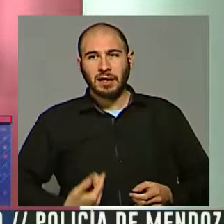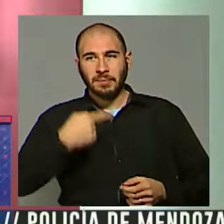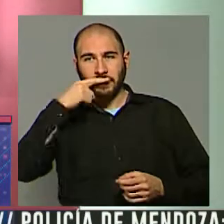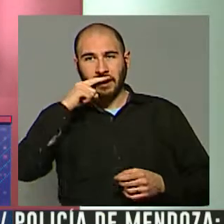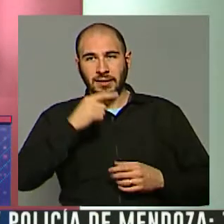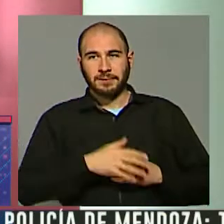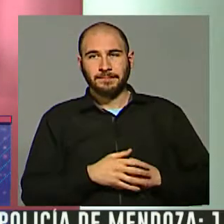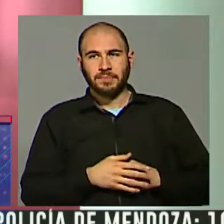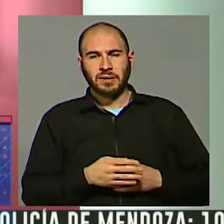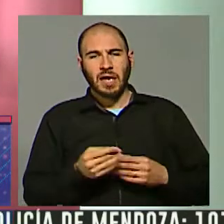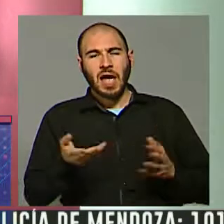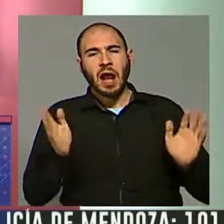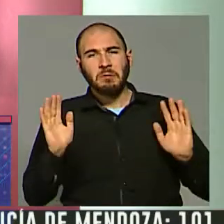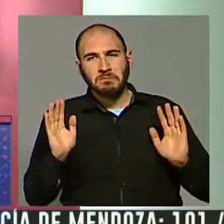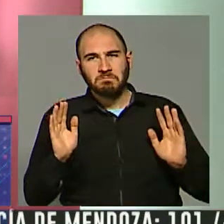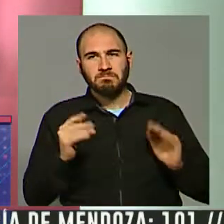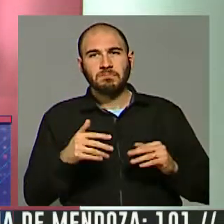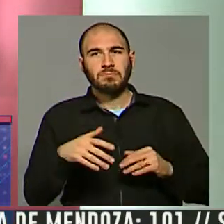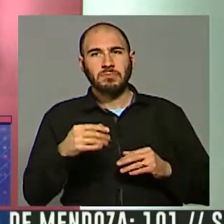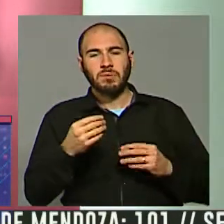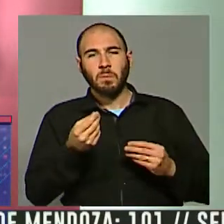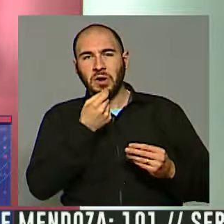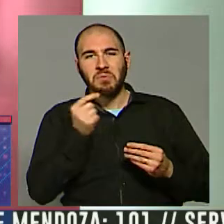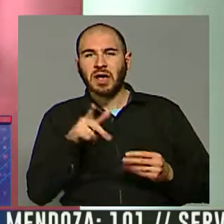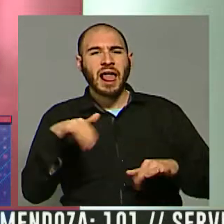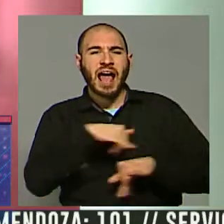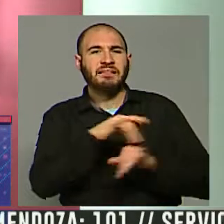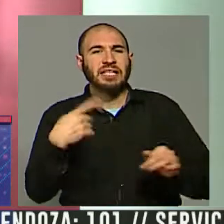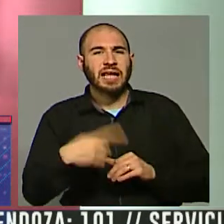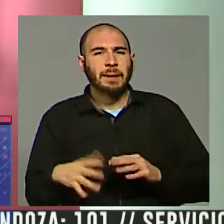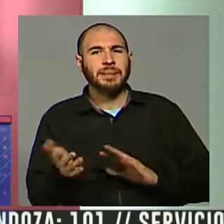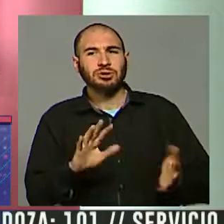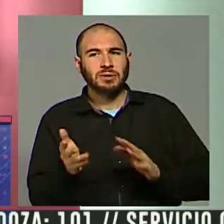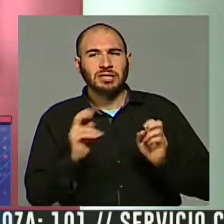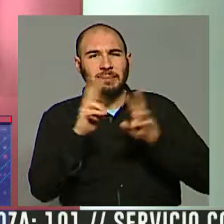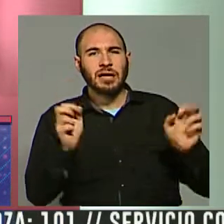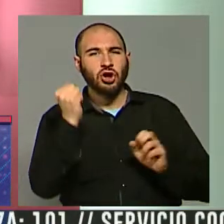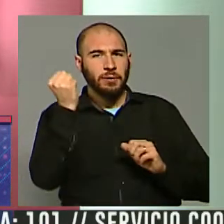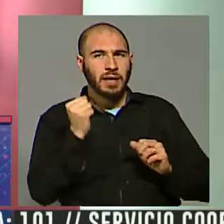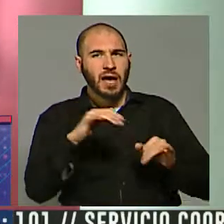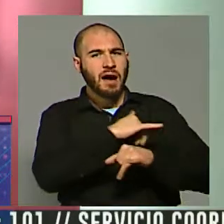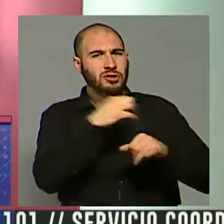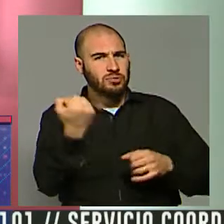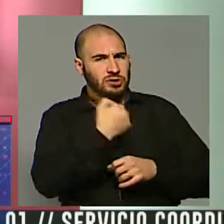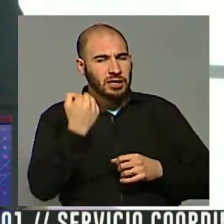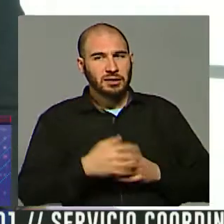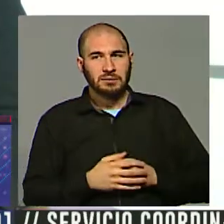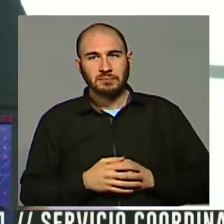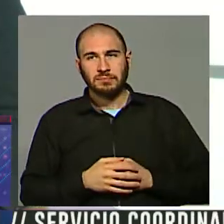Macri. ¿Qué puede llegar o qué podemos llegar a pensar que anuncie el presidente en cuanto a la economía? ¿Algún anuncio importante usted